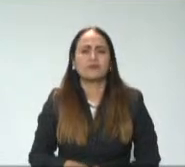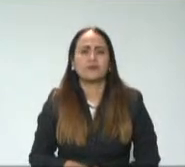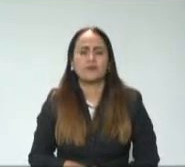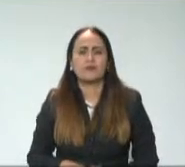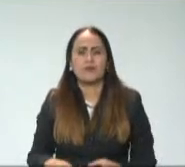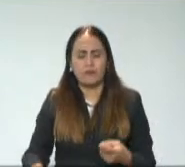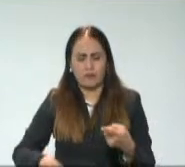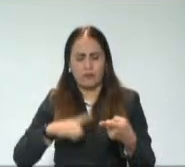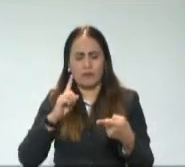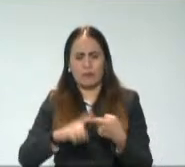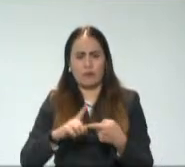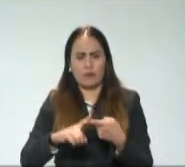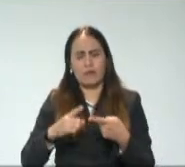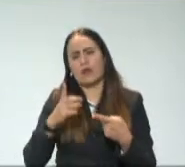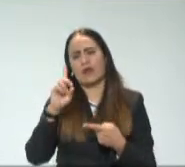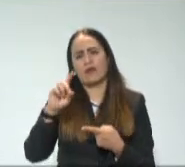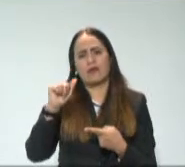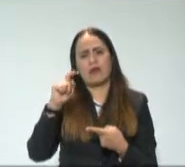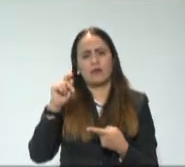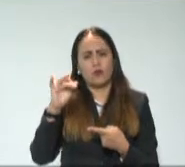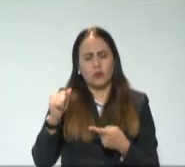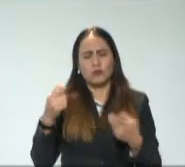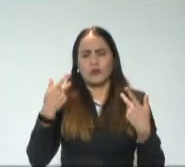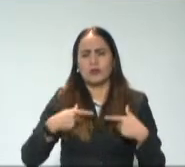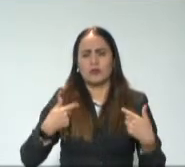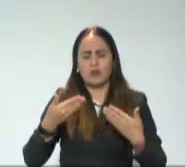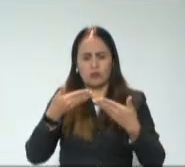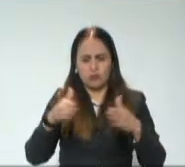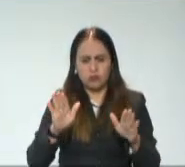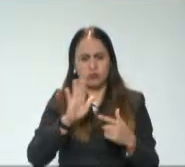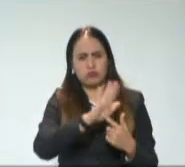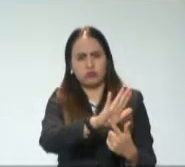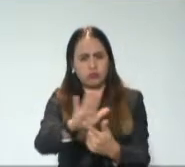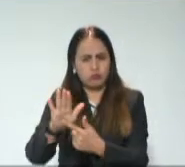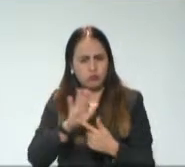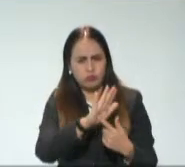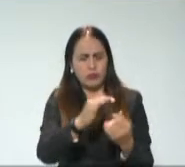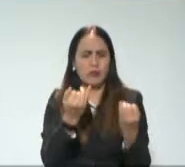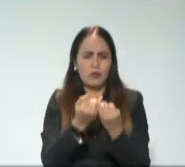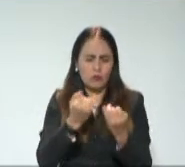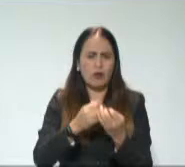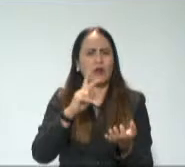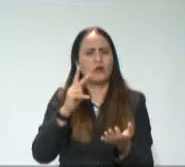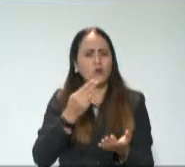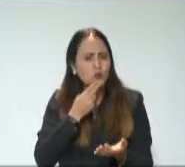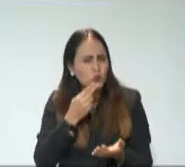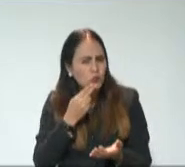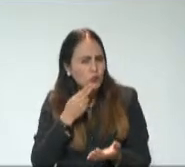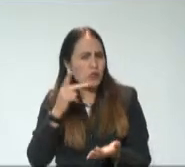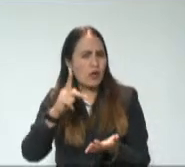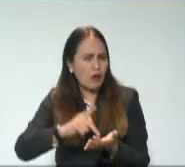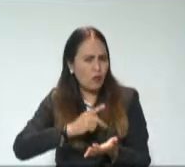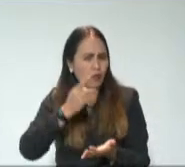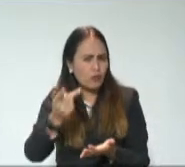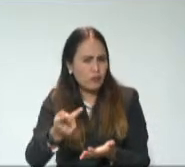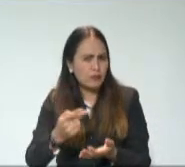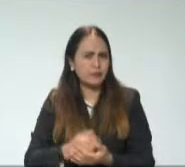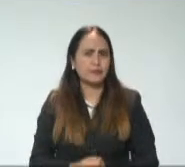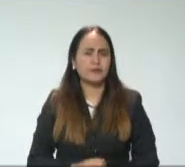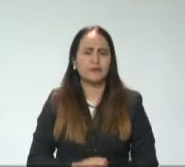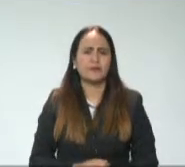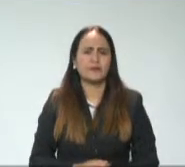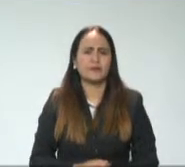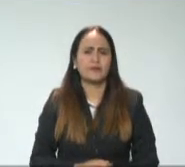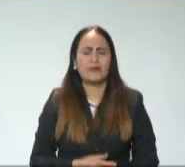tanto la generación de datos públicos el uso de datos públicos el reuso de datos públicos eh Más allá